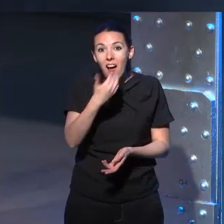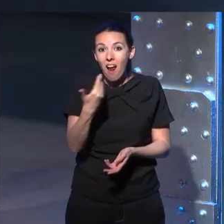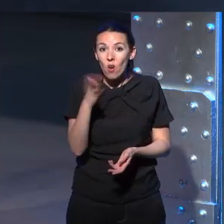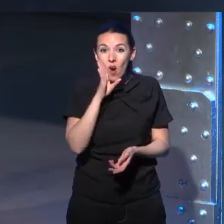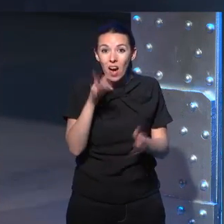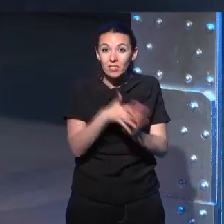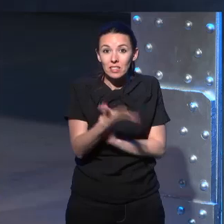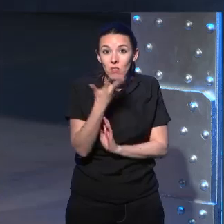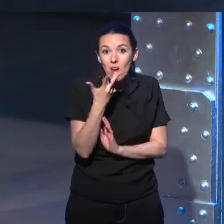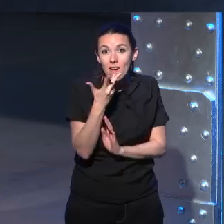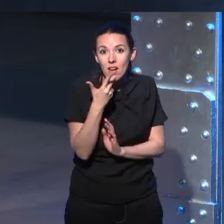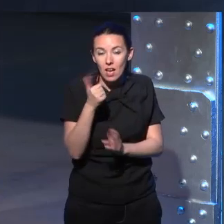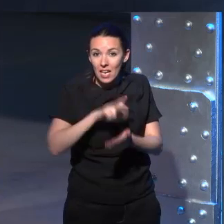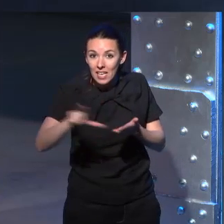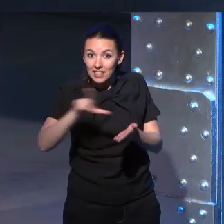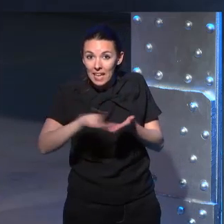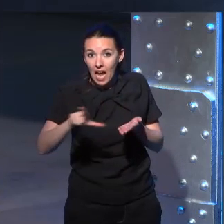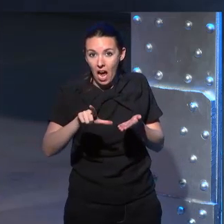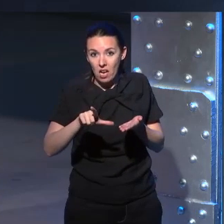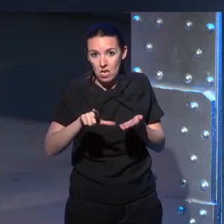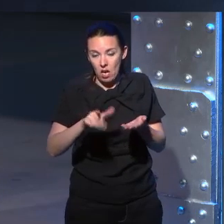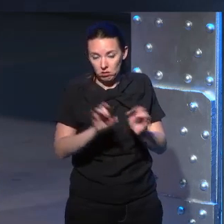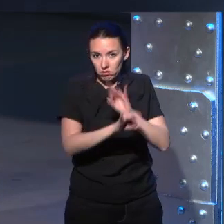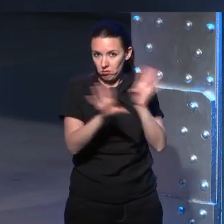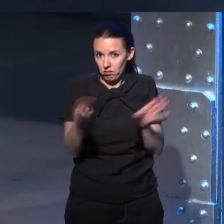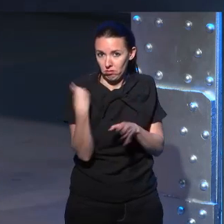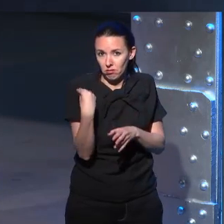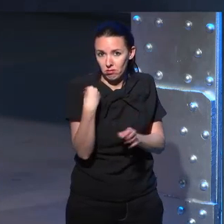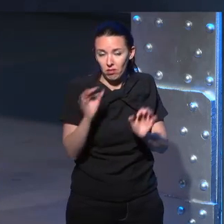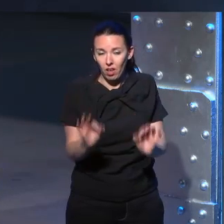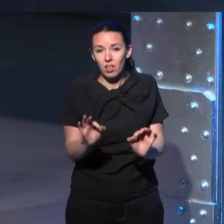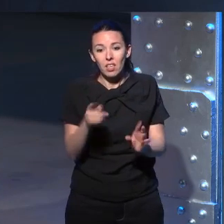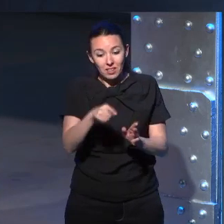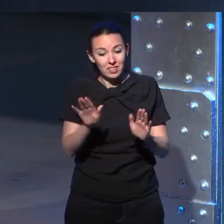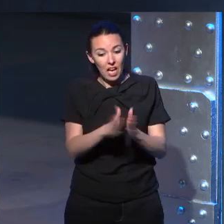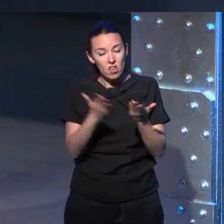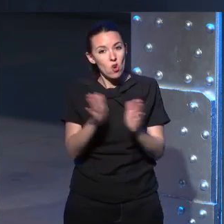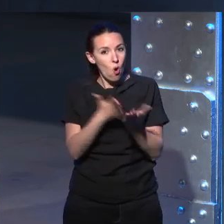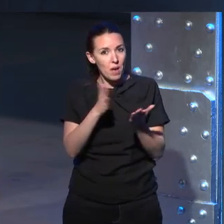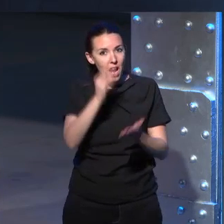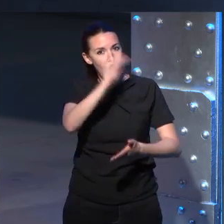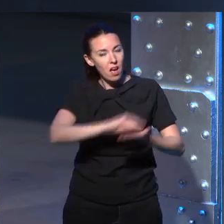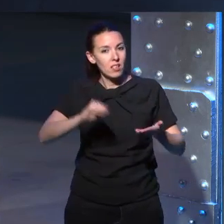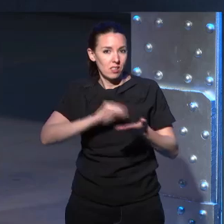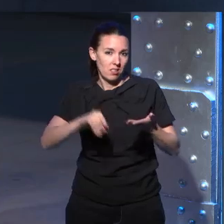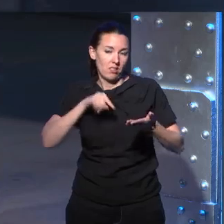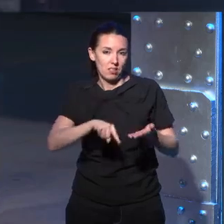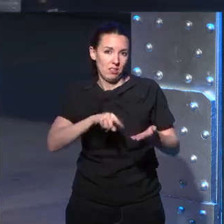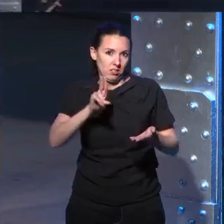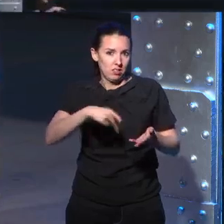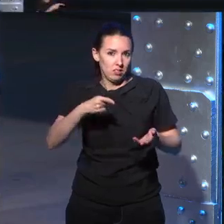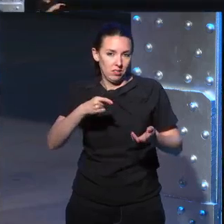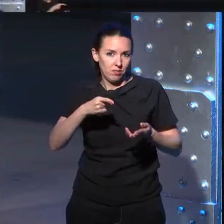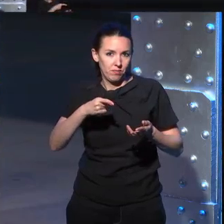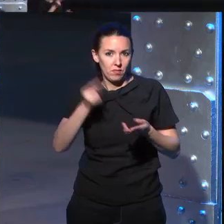antes, de la droga literaria y adictiva, por supuesto, que es esta novela, está escrita con ese